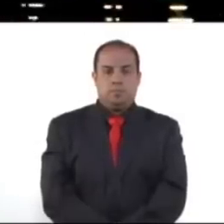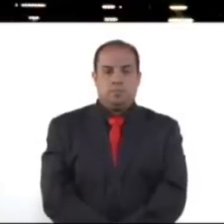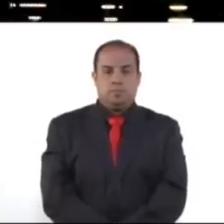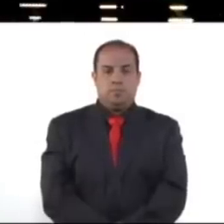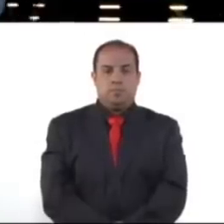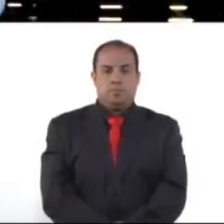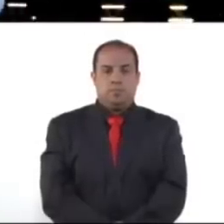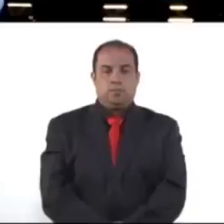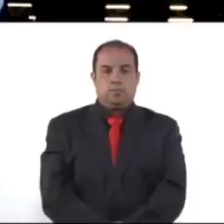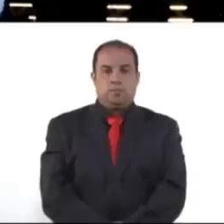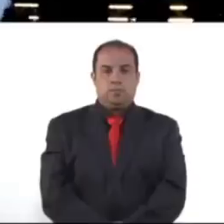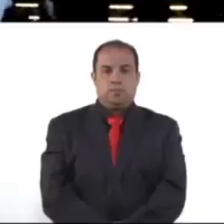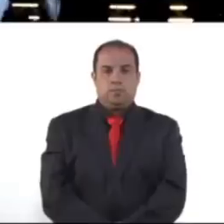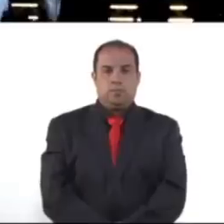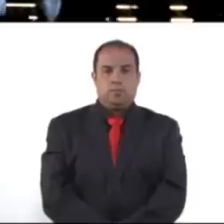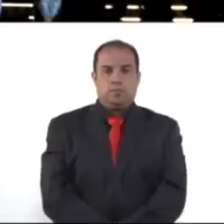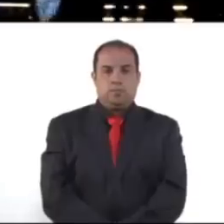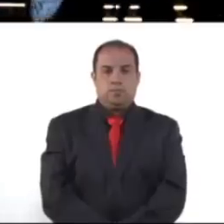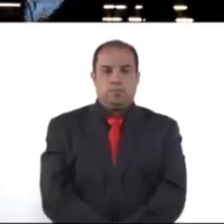Estamos